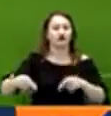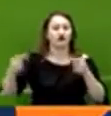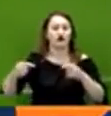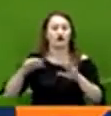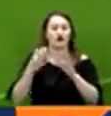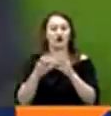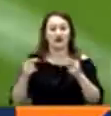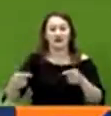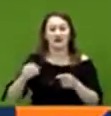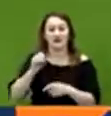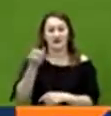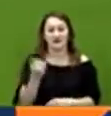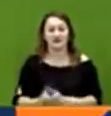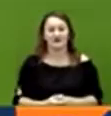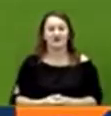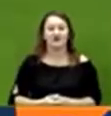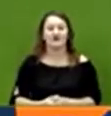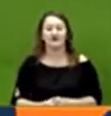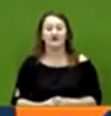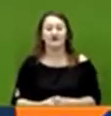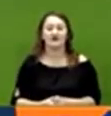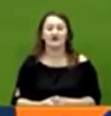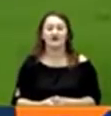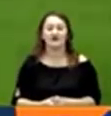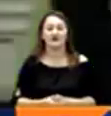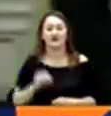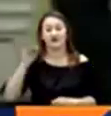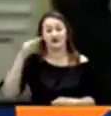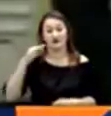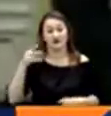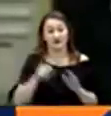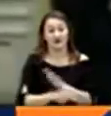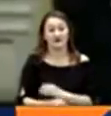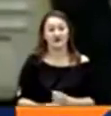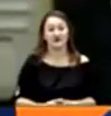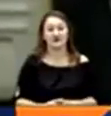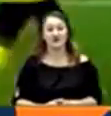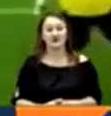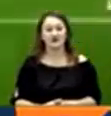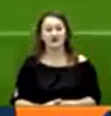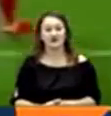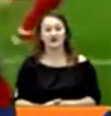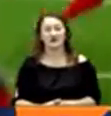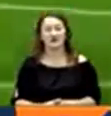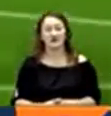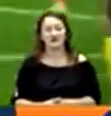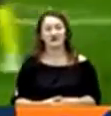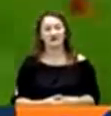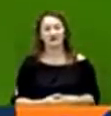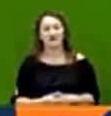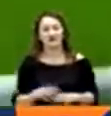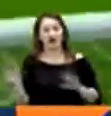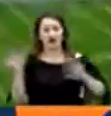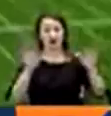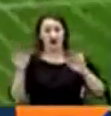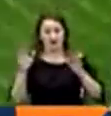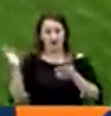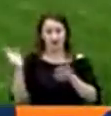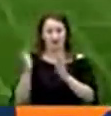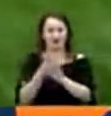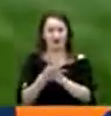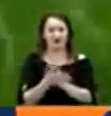en el minuto 82 estaba Yotún para poner el tercero de esta goleada. Escuchemos a Pedro Gallese, arquero de la selección